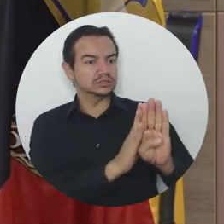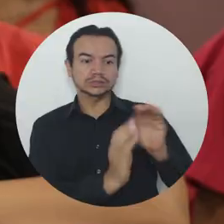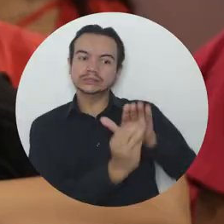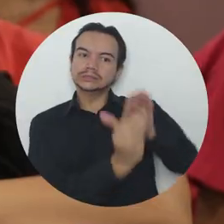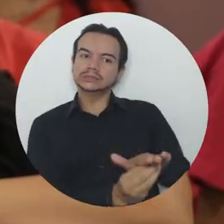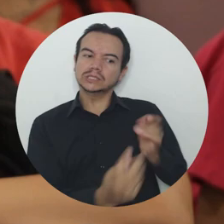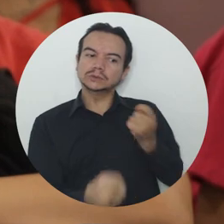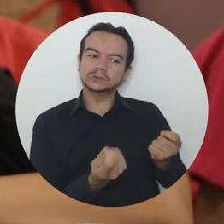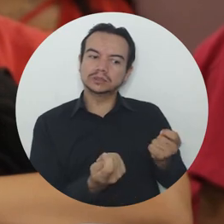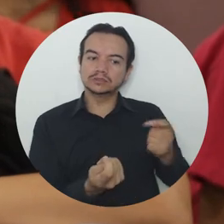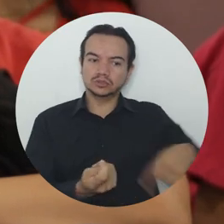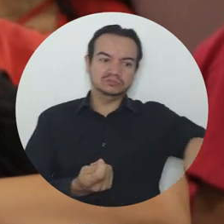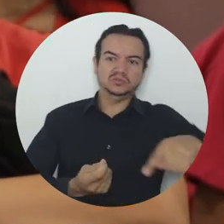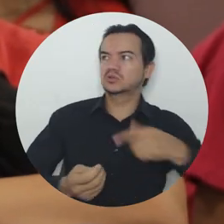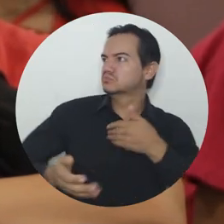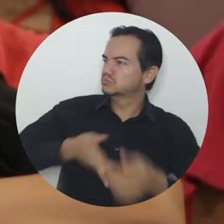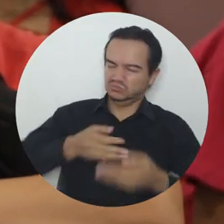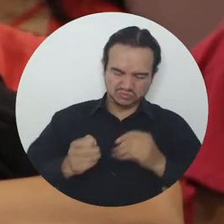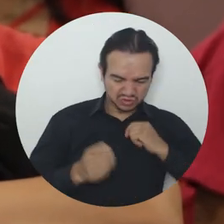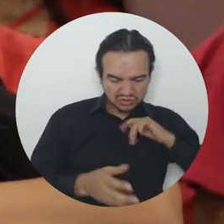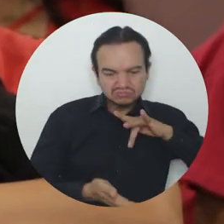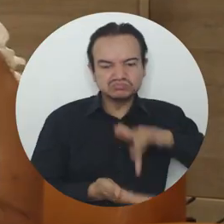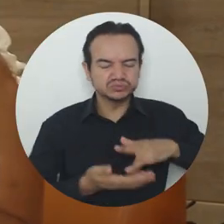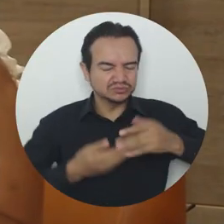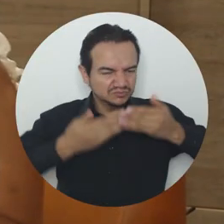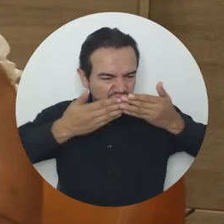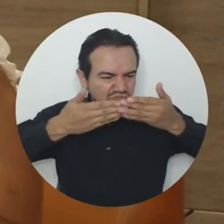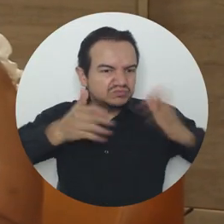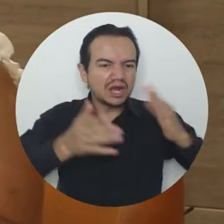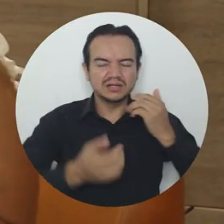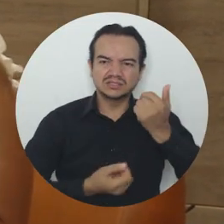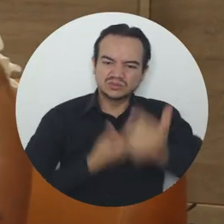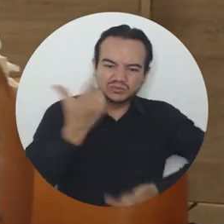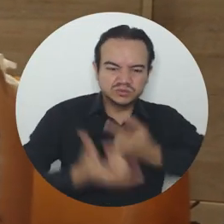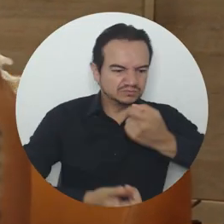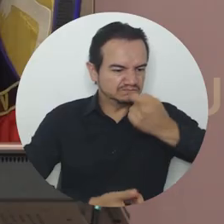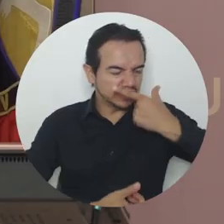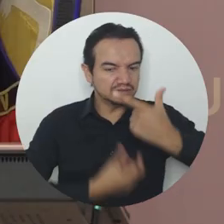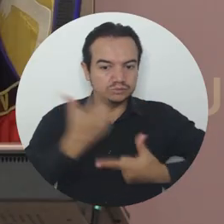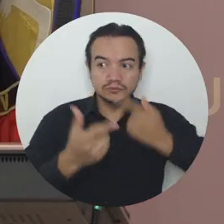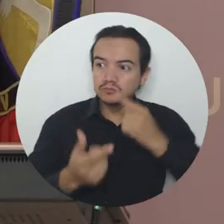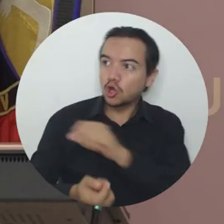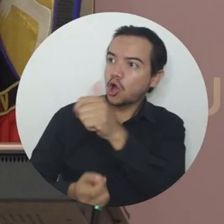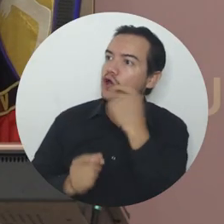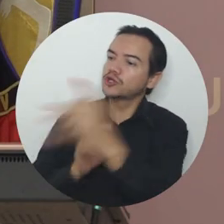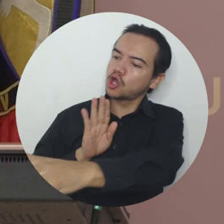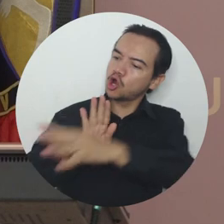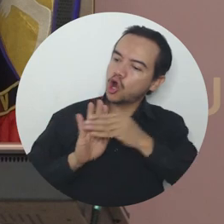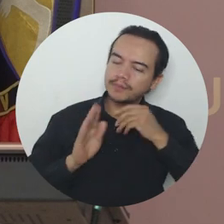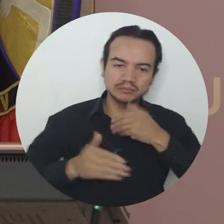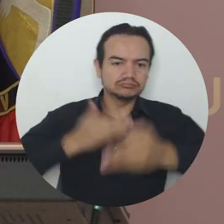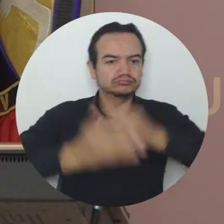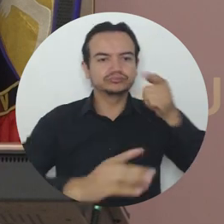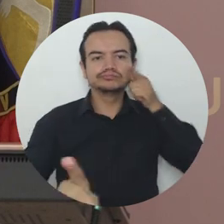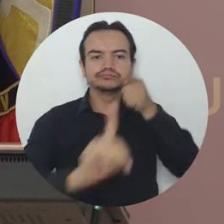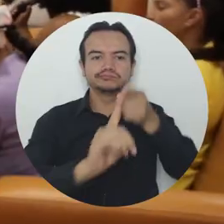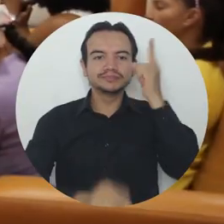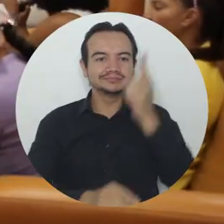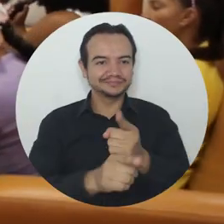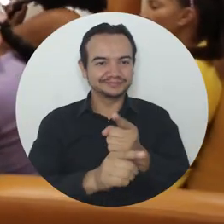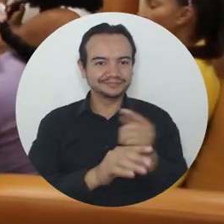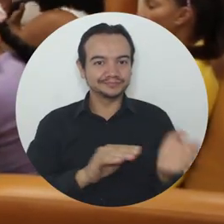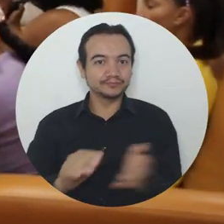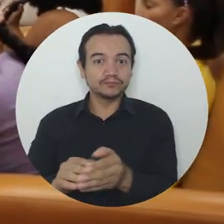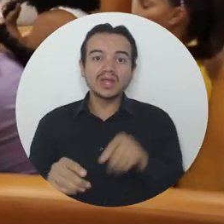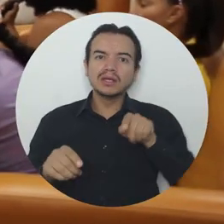dejarlas volar, pues muchas de ustedes han ido a su propio espacio y siguen abriendo camino para que otras tengan la posibilidad de cumplir sus sueños y propósitos.